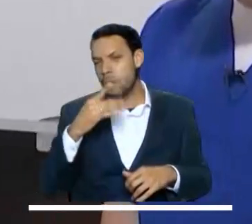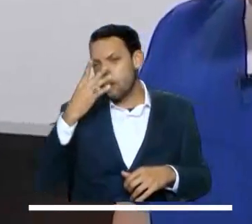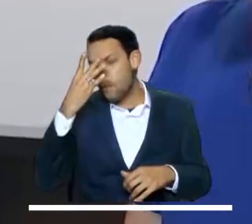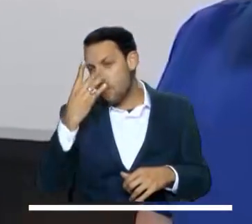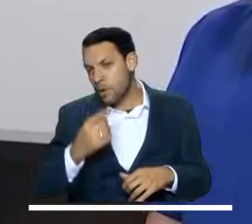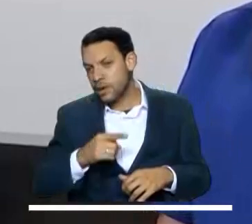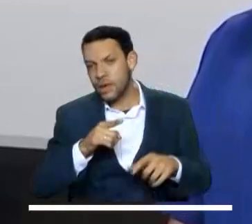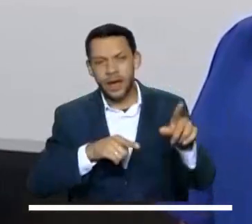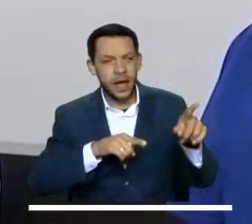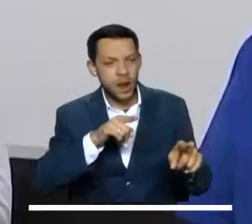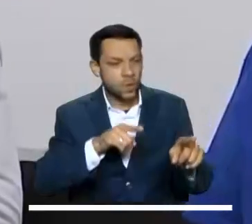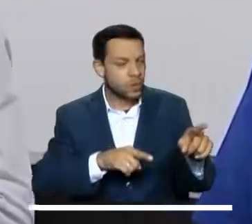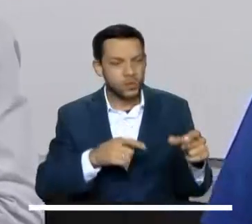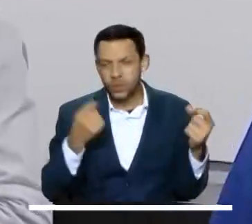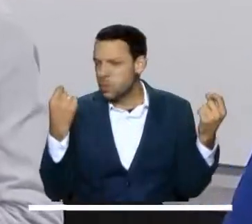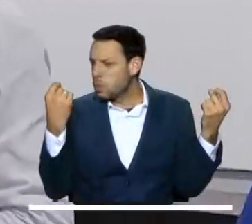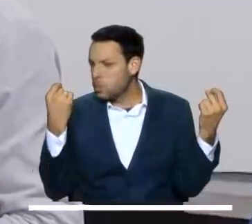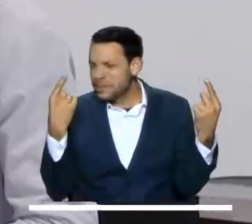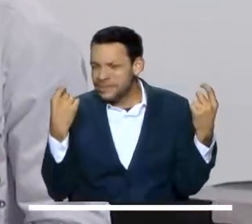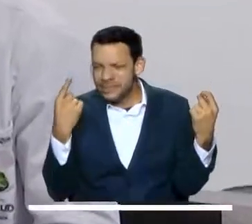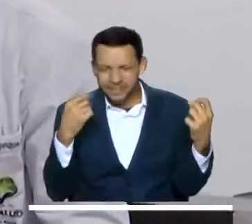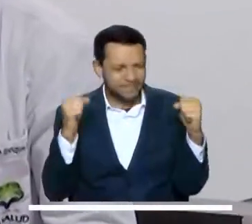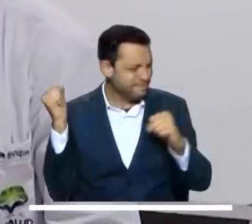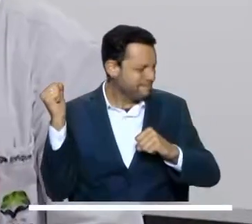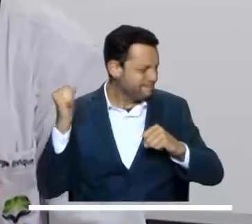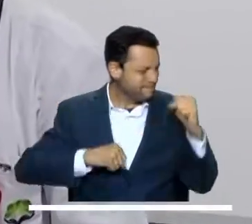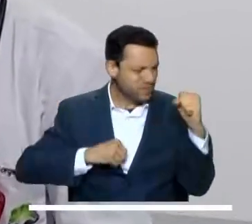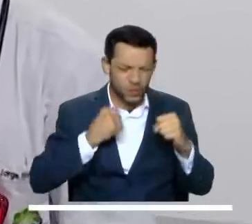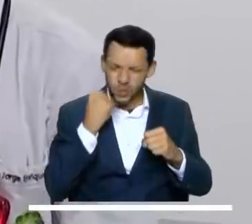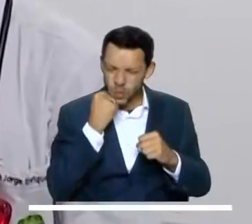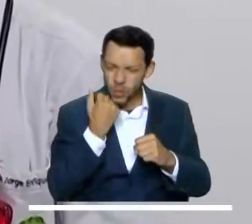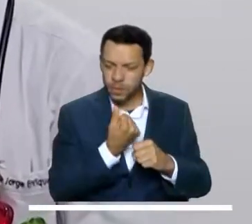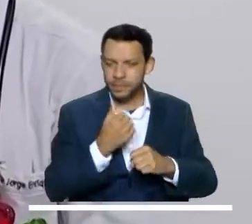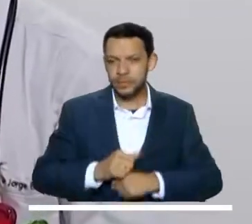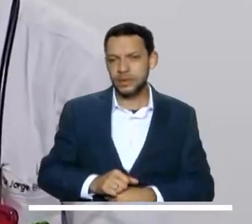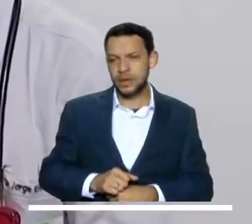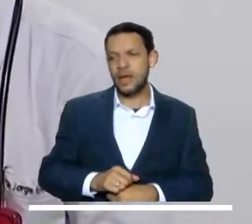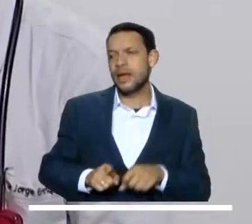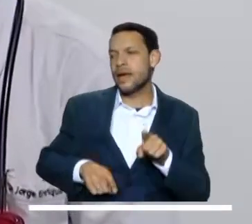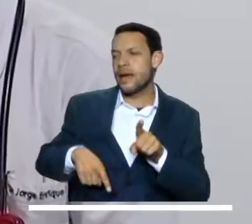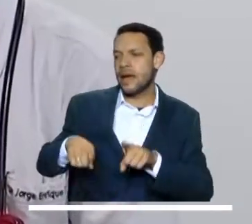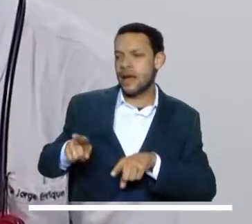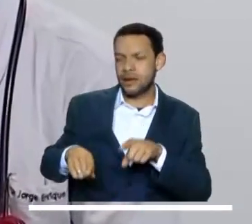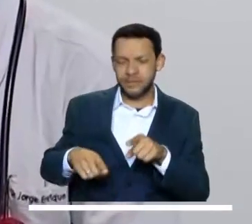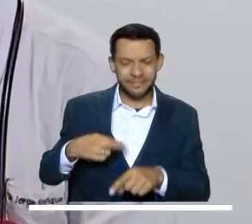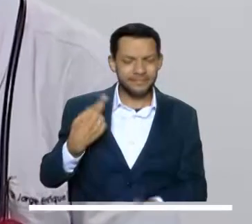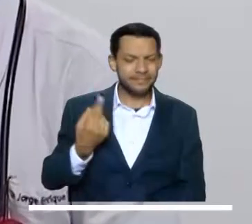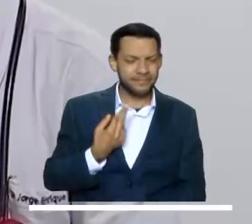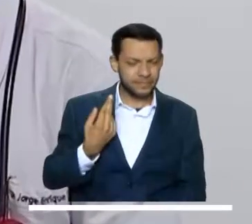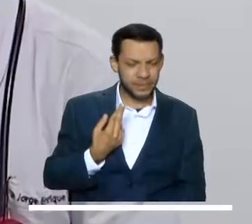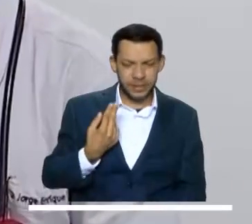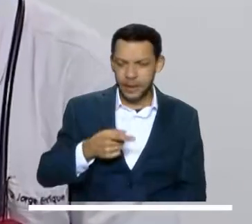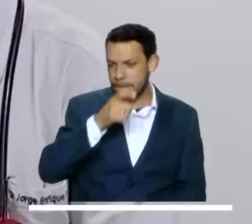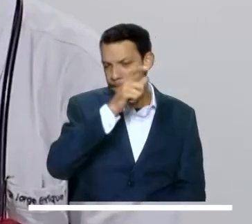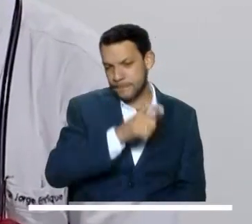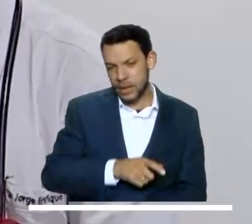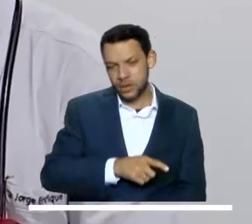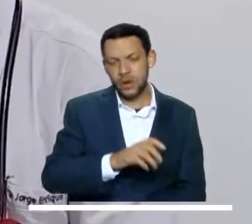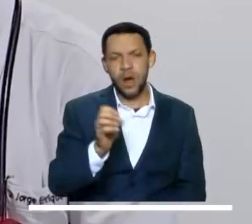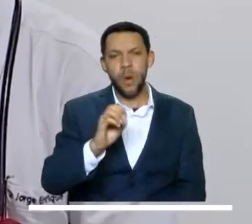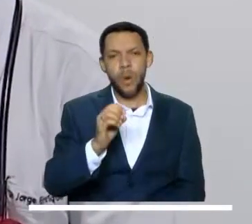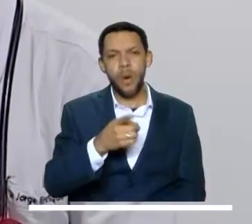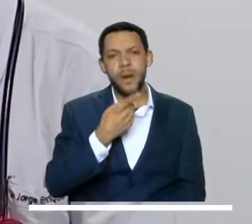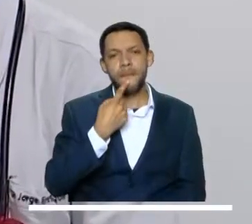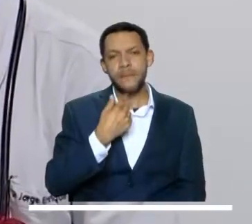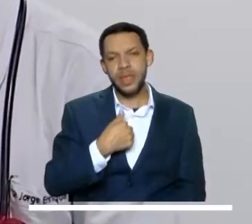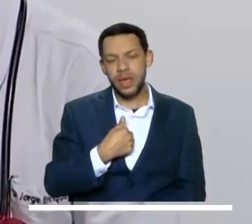entienda que debe hacerse este tipo de examen? Muchas veces los pacientes tienen temor por lo que dice la demás gente, los vecinos, la población